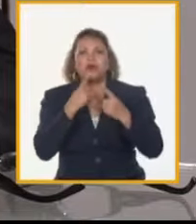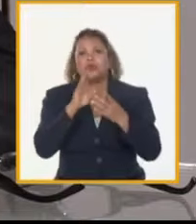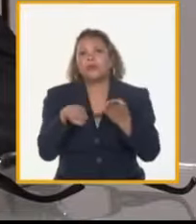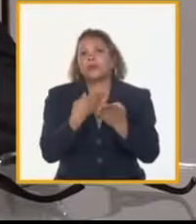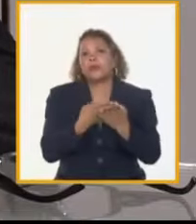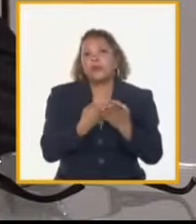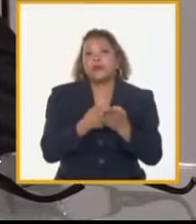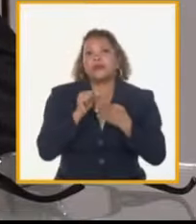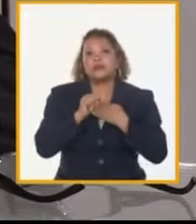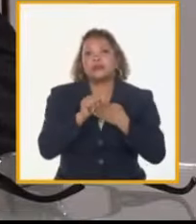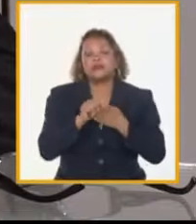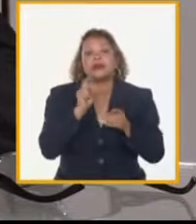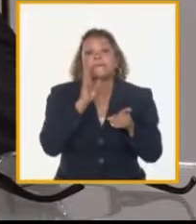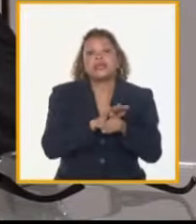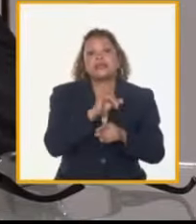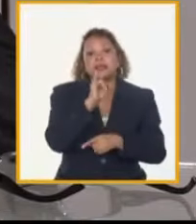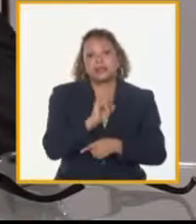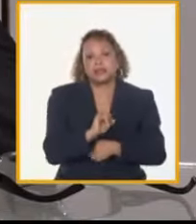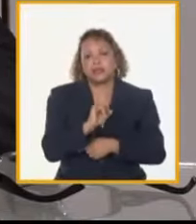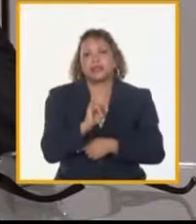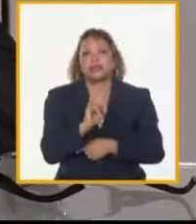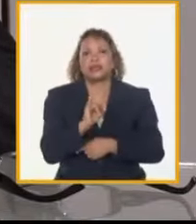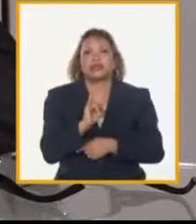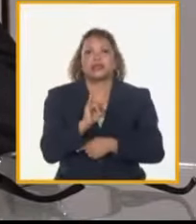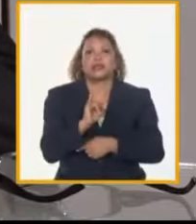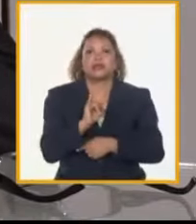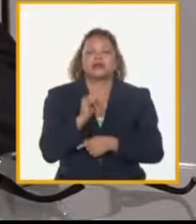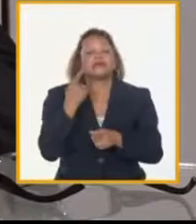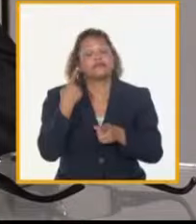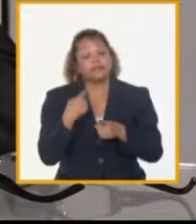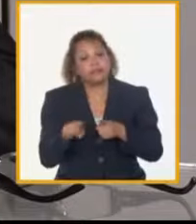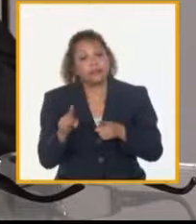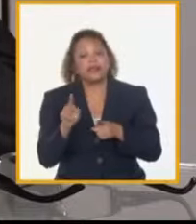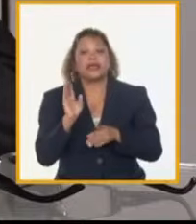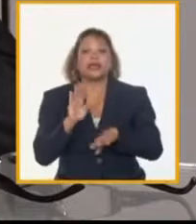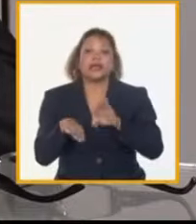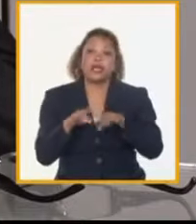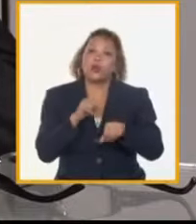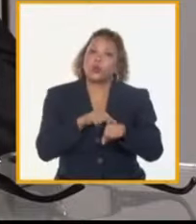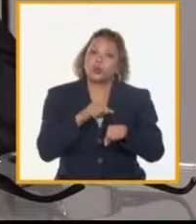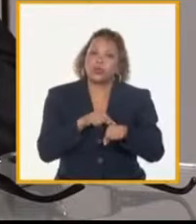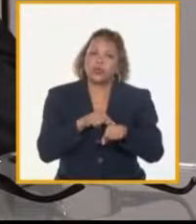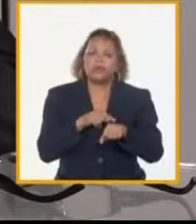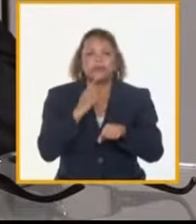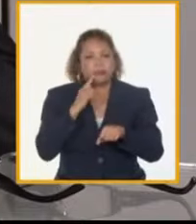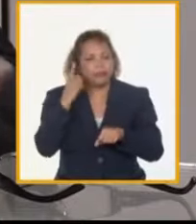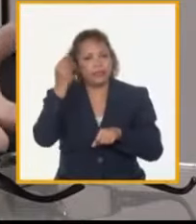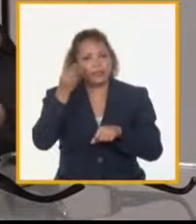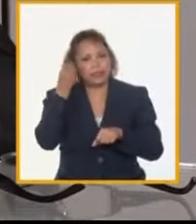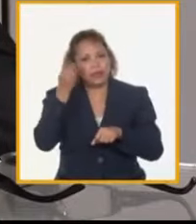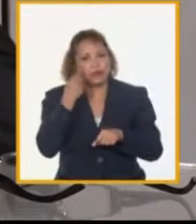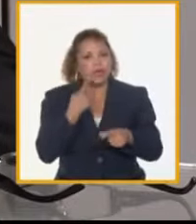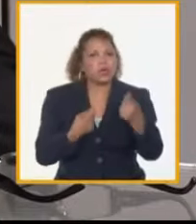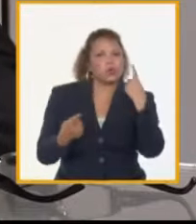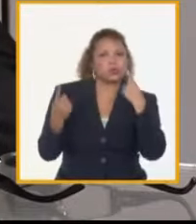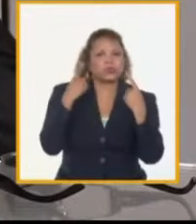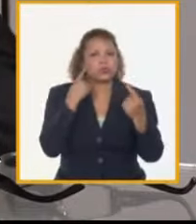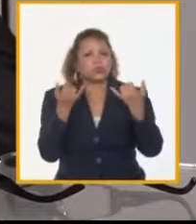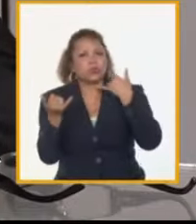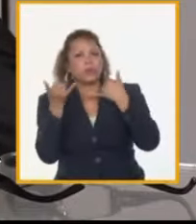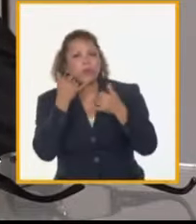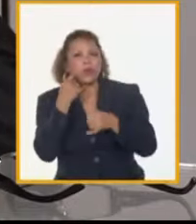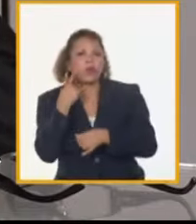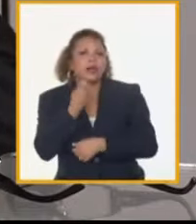servicio comience a las 6:00. Hay un grupo de acciones que deben salir en un tiempo ahora no muy lejano, escuchando tanto la población como el chofer,